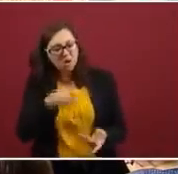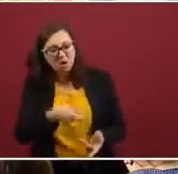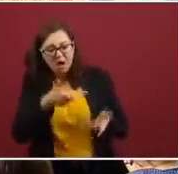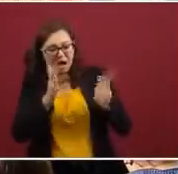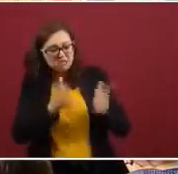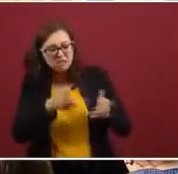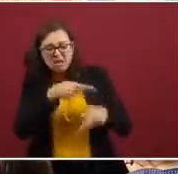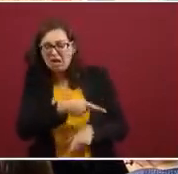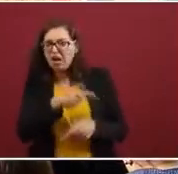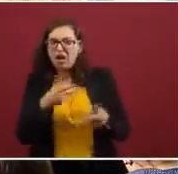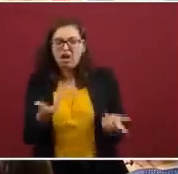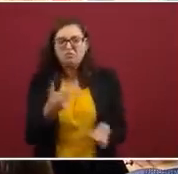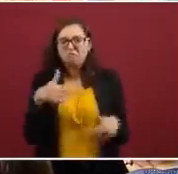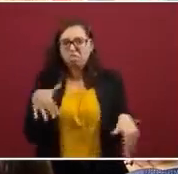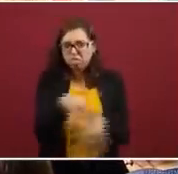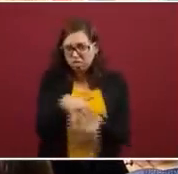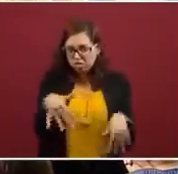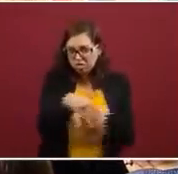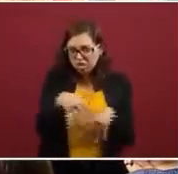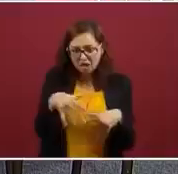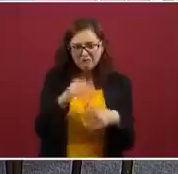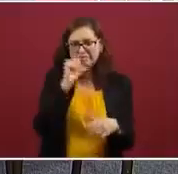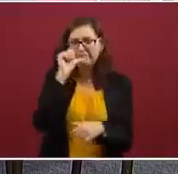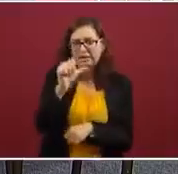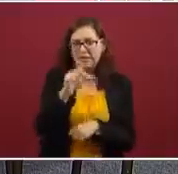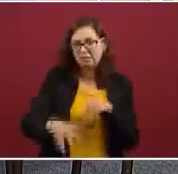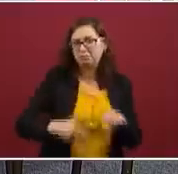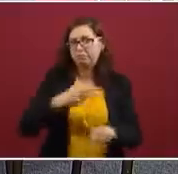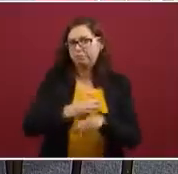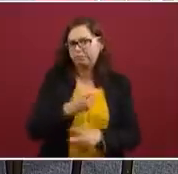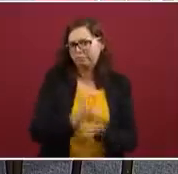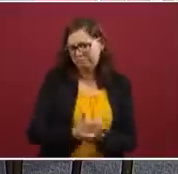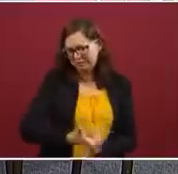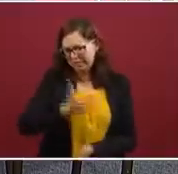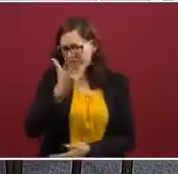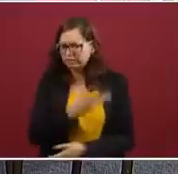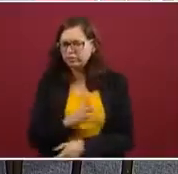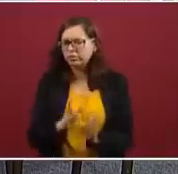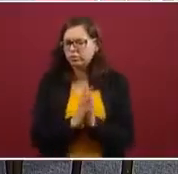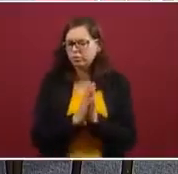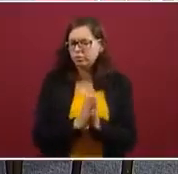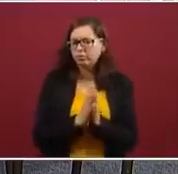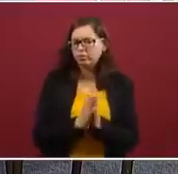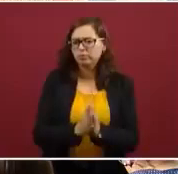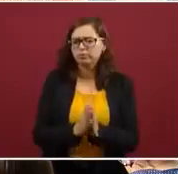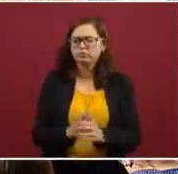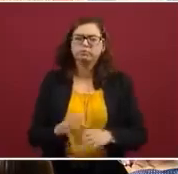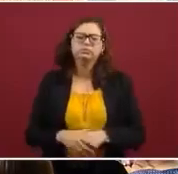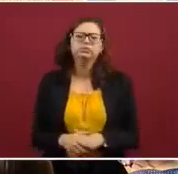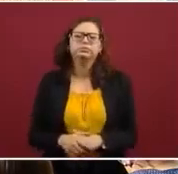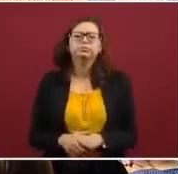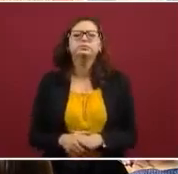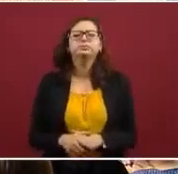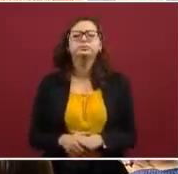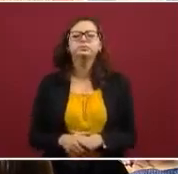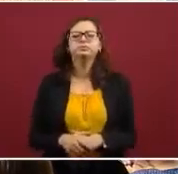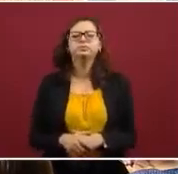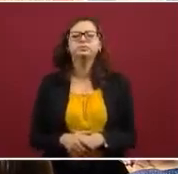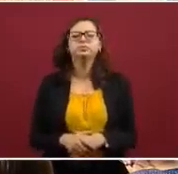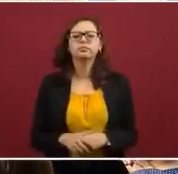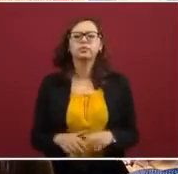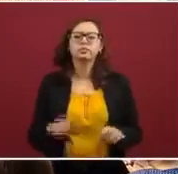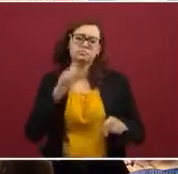como debieran de renovarse y como se hacía cuando existía este fideicomiso. Aquí tenemos nosotros ya las